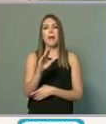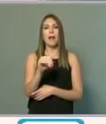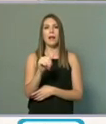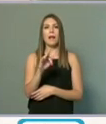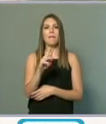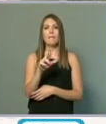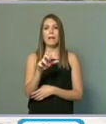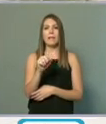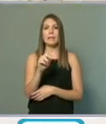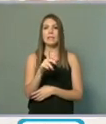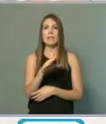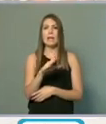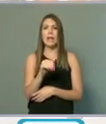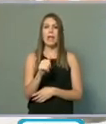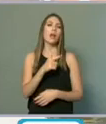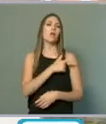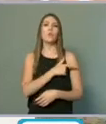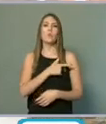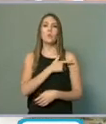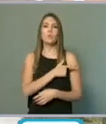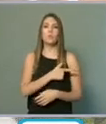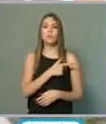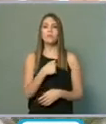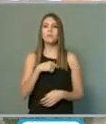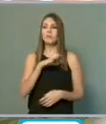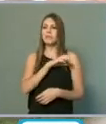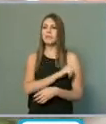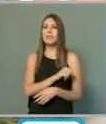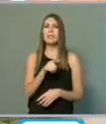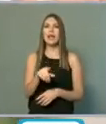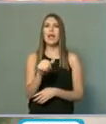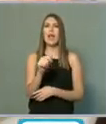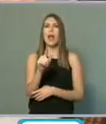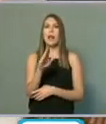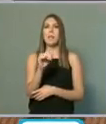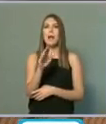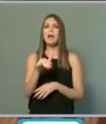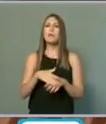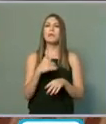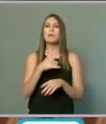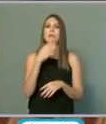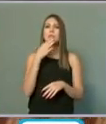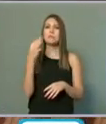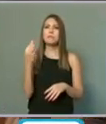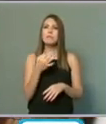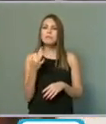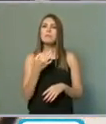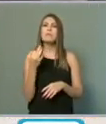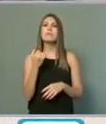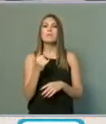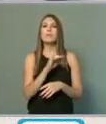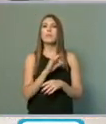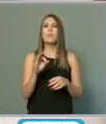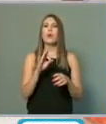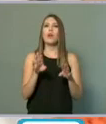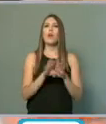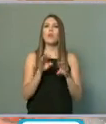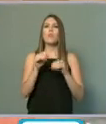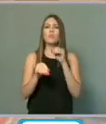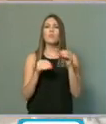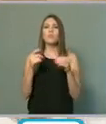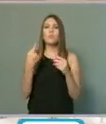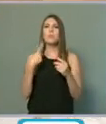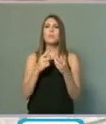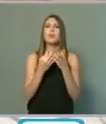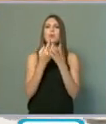eso de la albahaca, porque la verdad es, pues, se da muy fácilmente en maceta y lo podemos poner en nuestra casita y utilizar la albahaca para